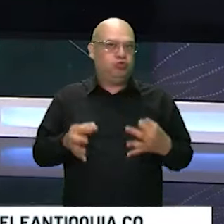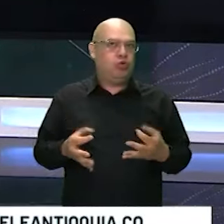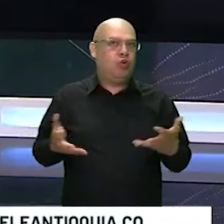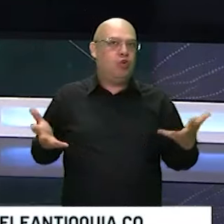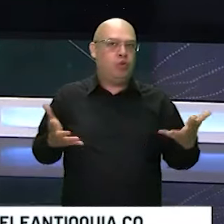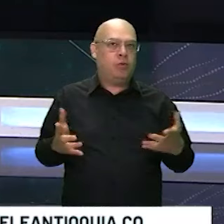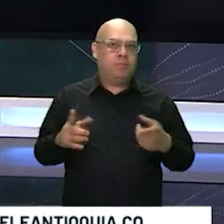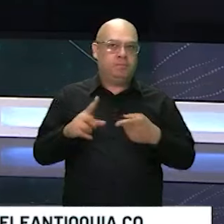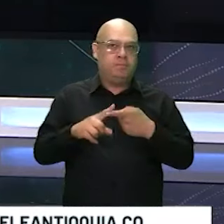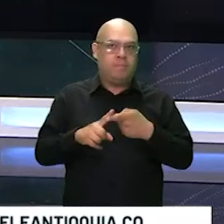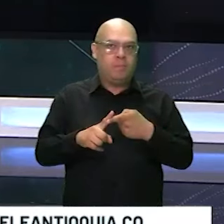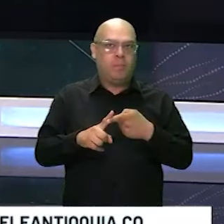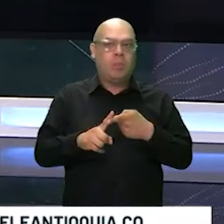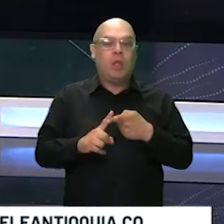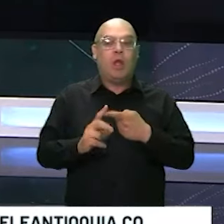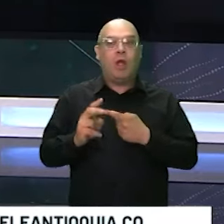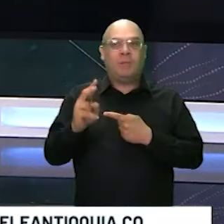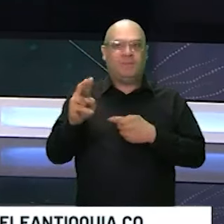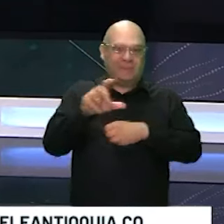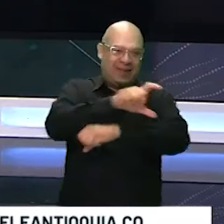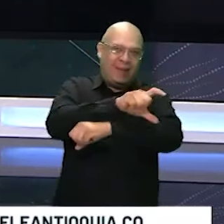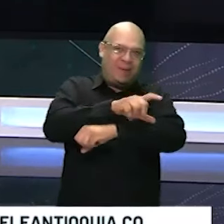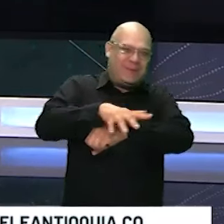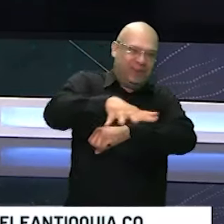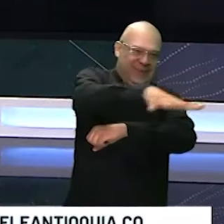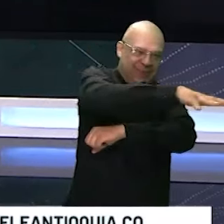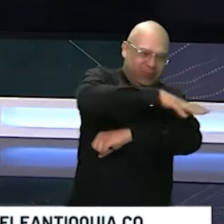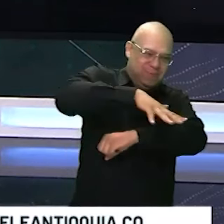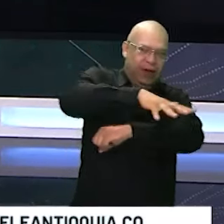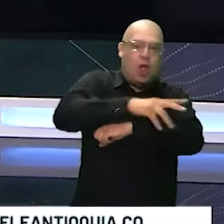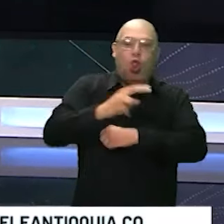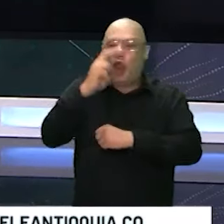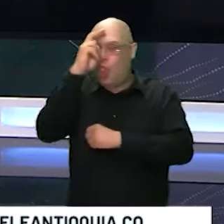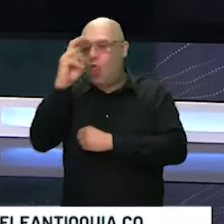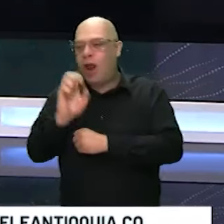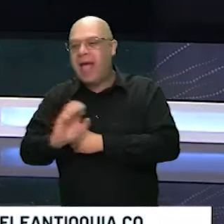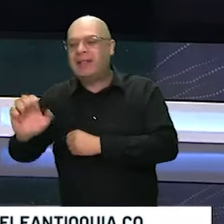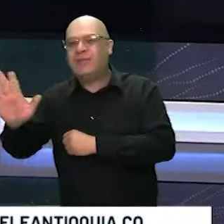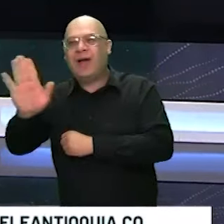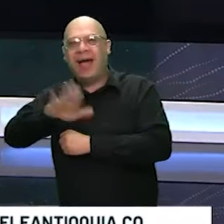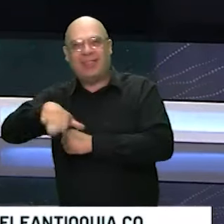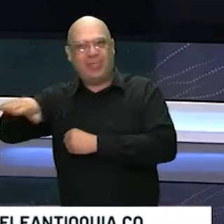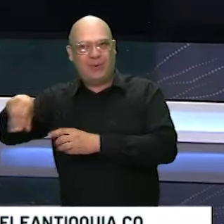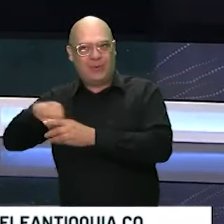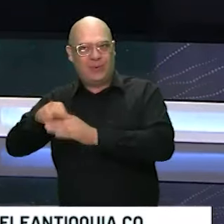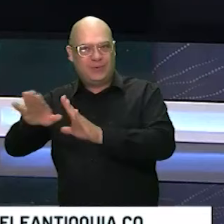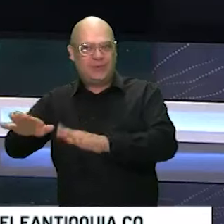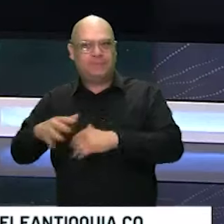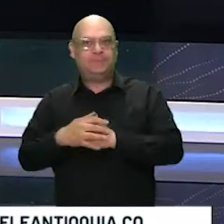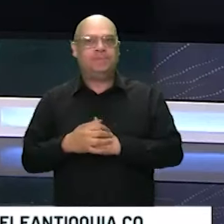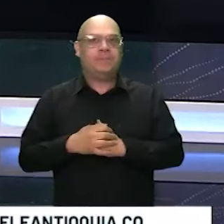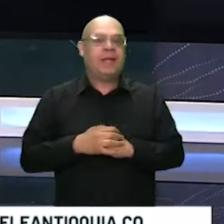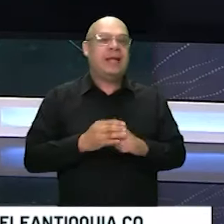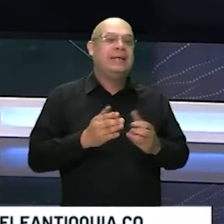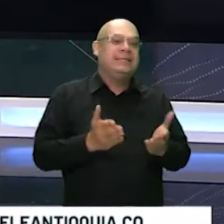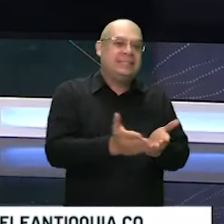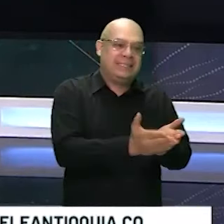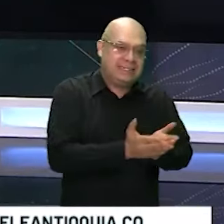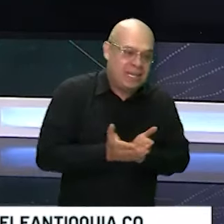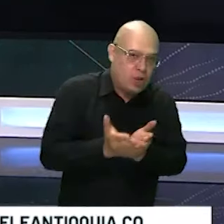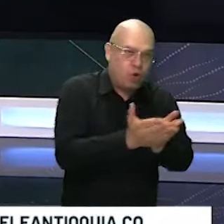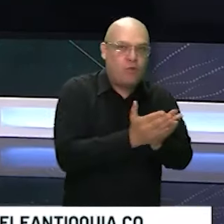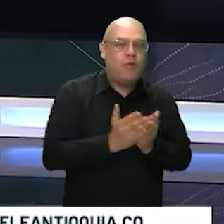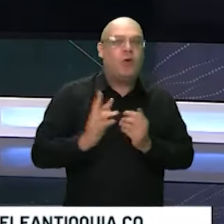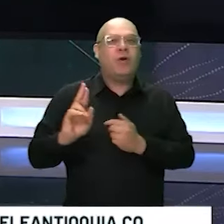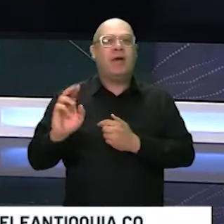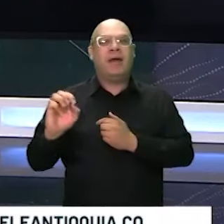del nordeste antioqueño y también del Bajo Cauca, especialmente municipios como Segovia, Remedios y si hablamos del Bajo